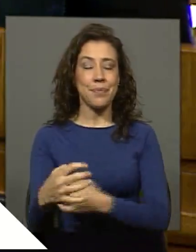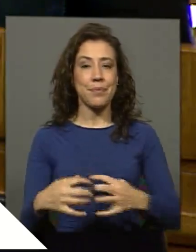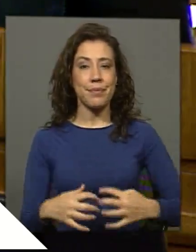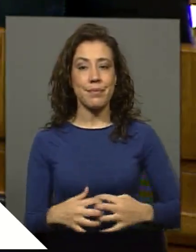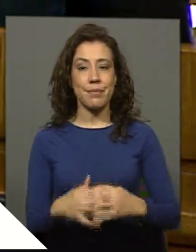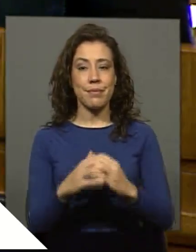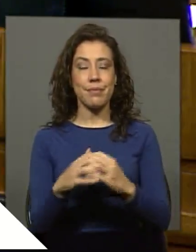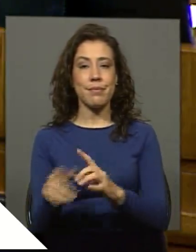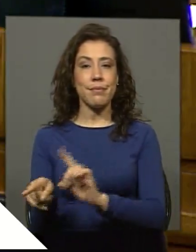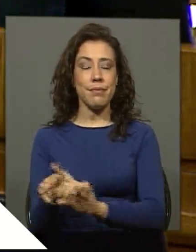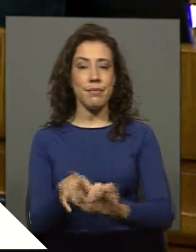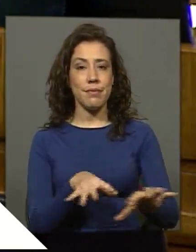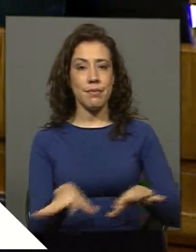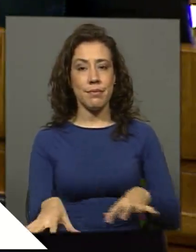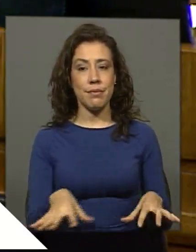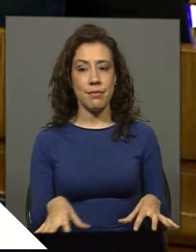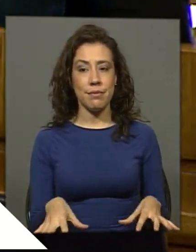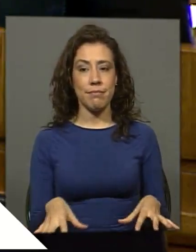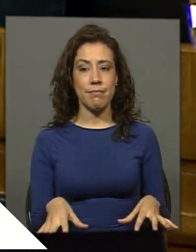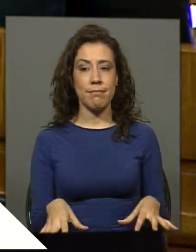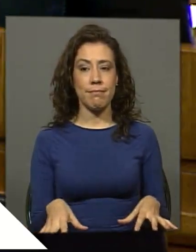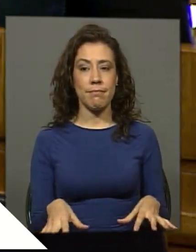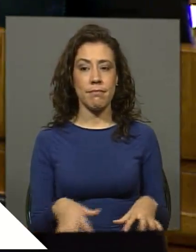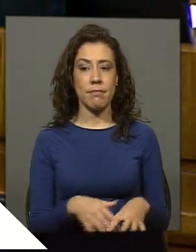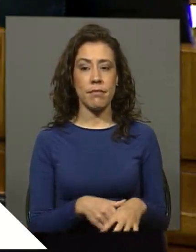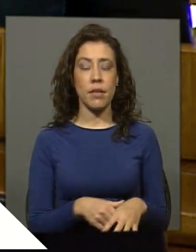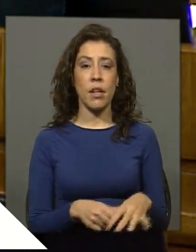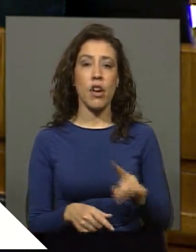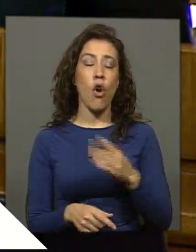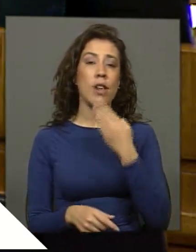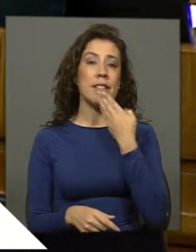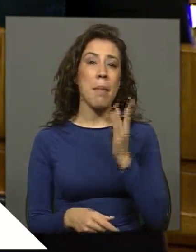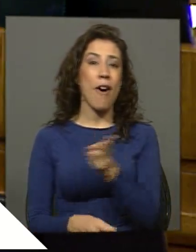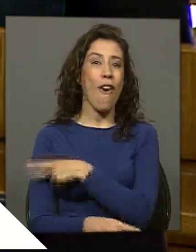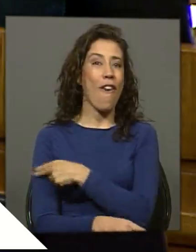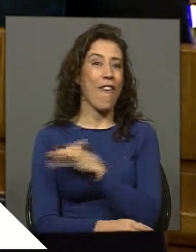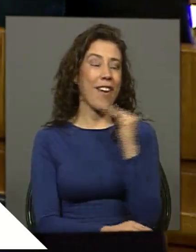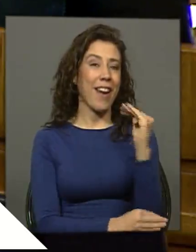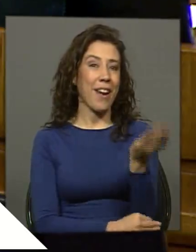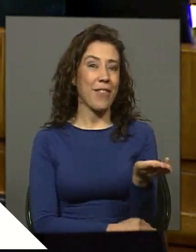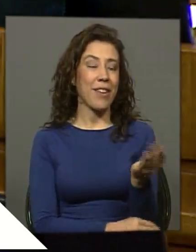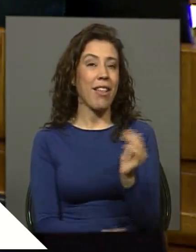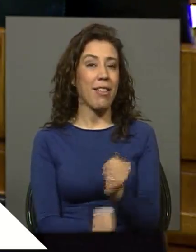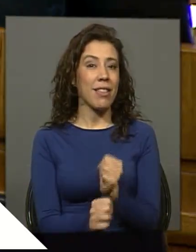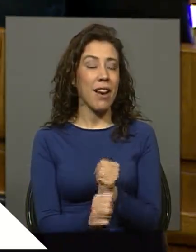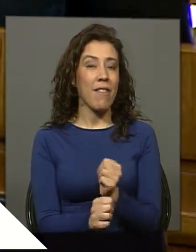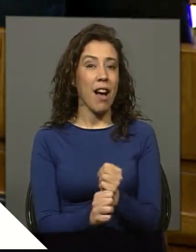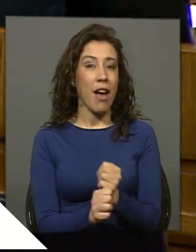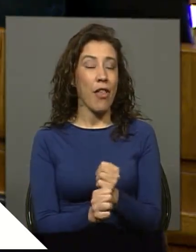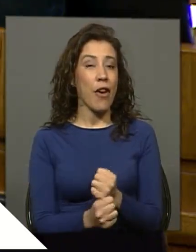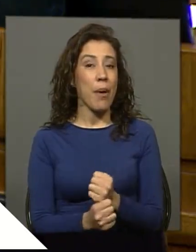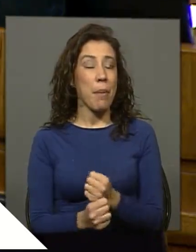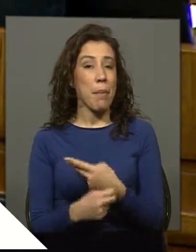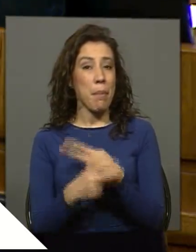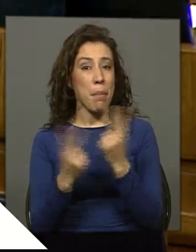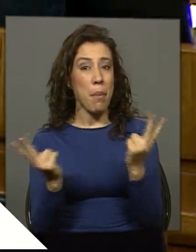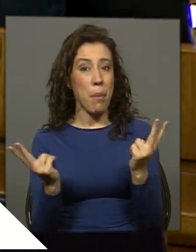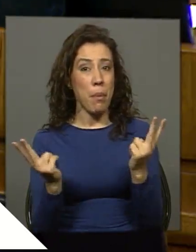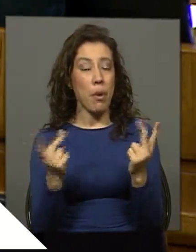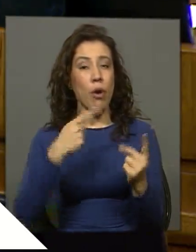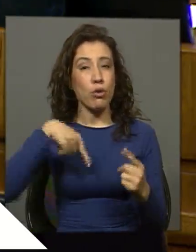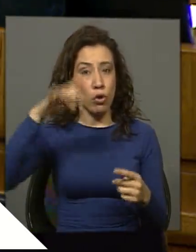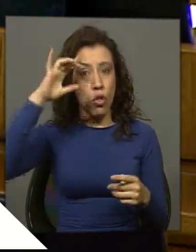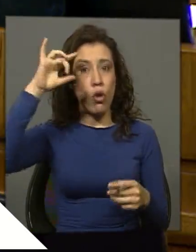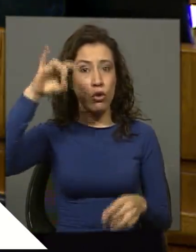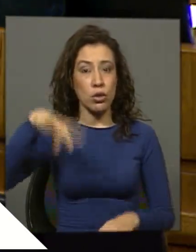en distintos ámbitos no es necesariamente el mejor empleador y los trabajadores del sector público así lo